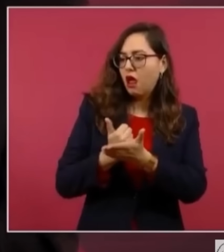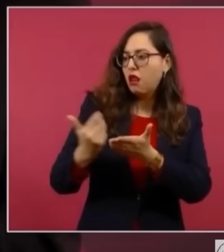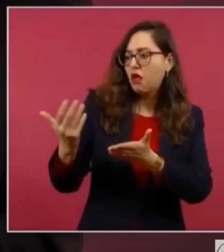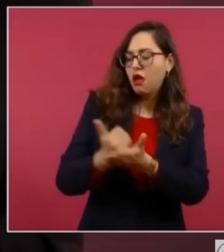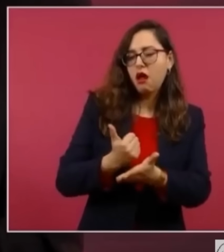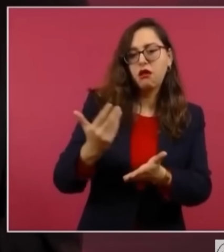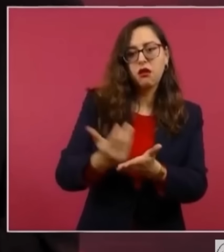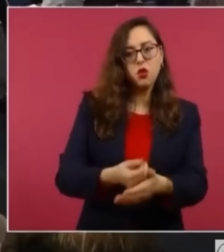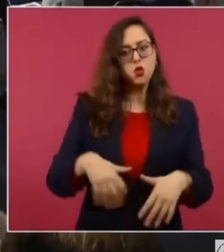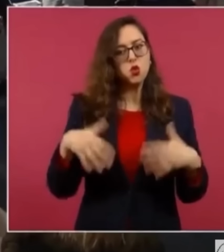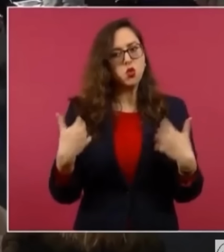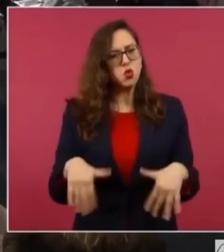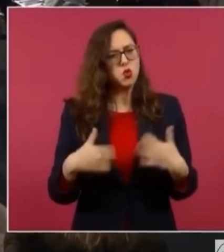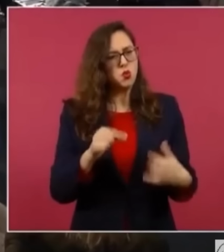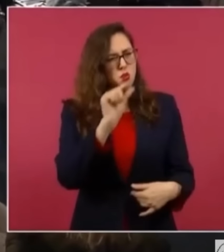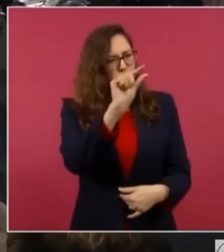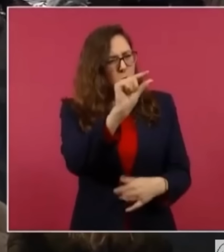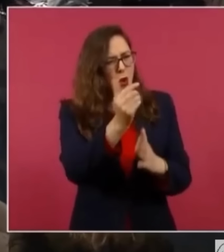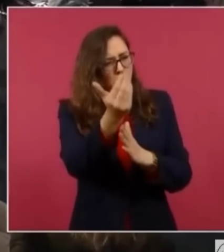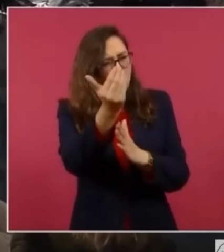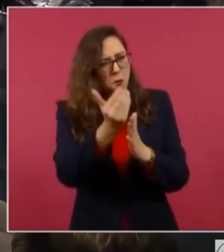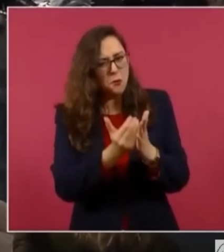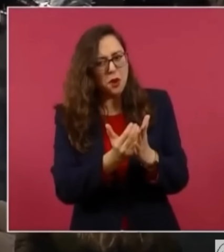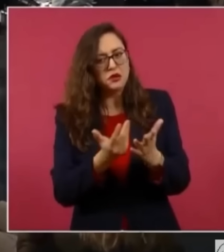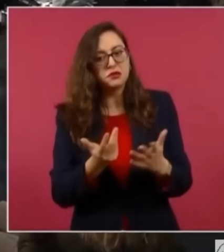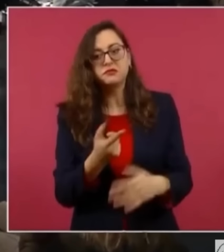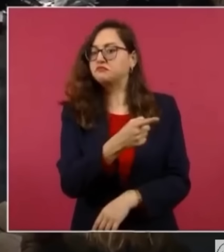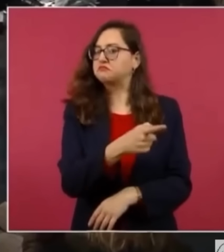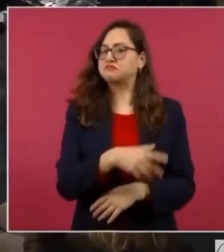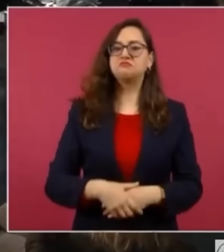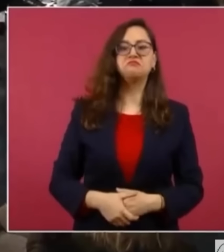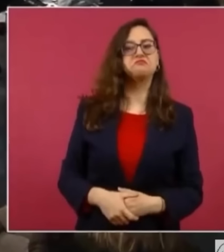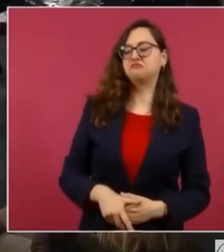Pero en el supuesto, repito, de que dijera la Corte,